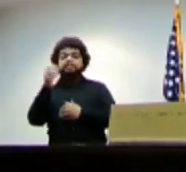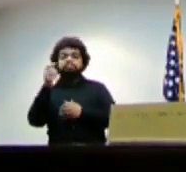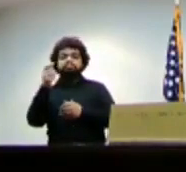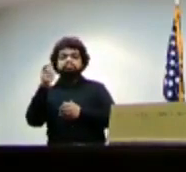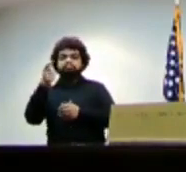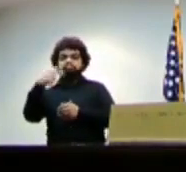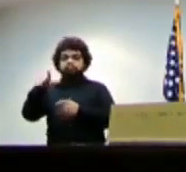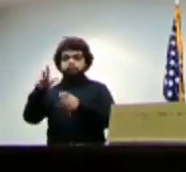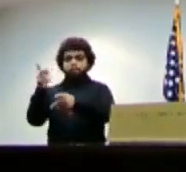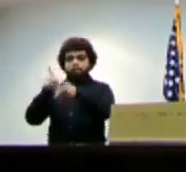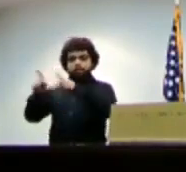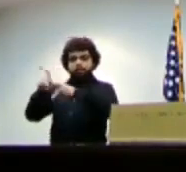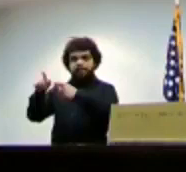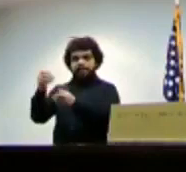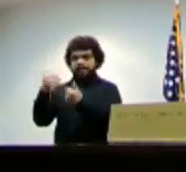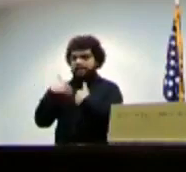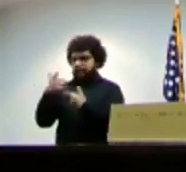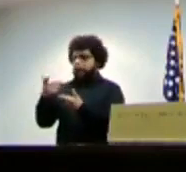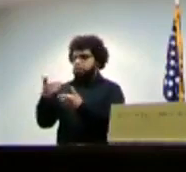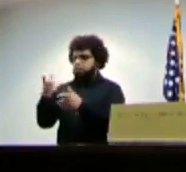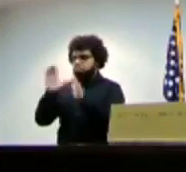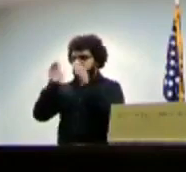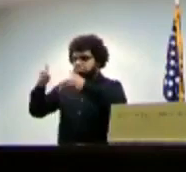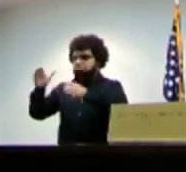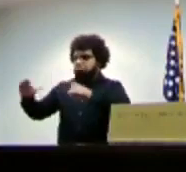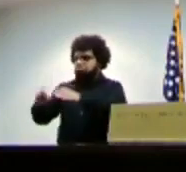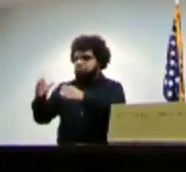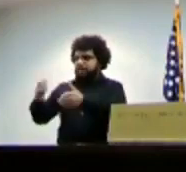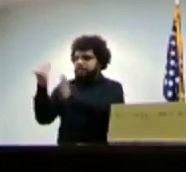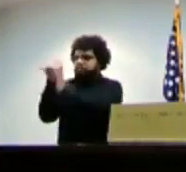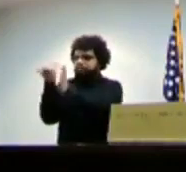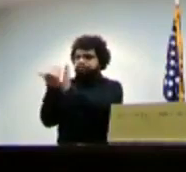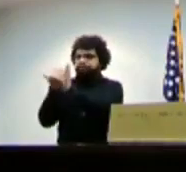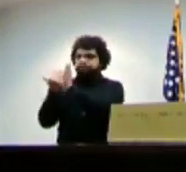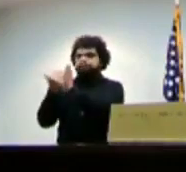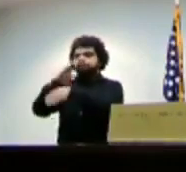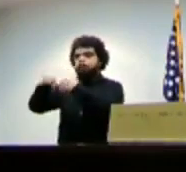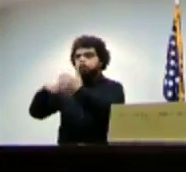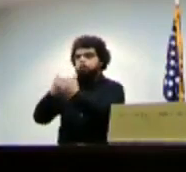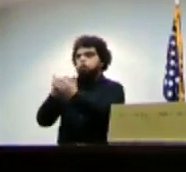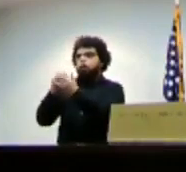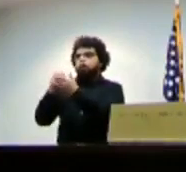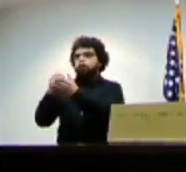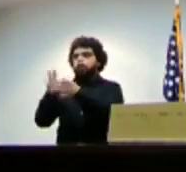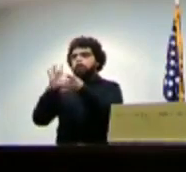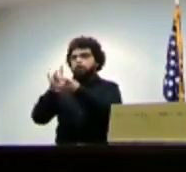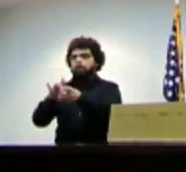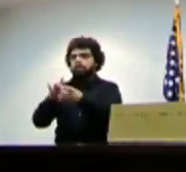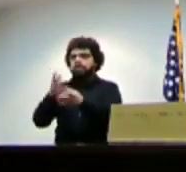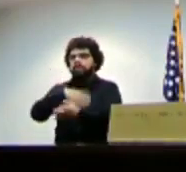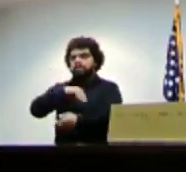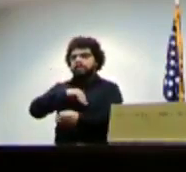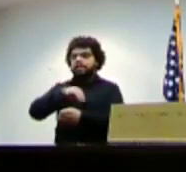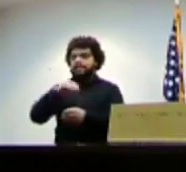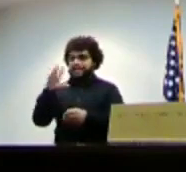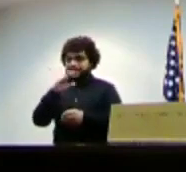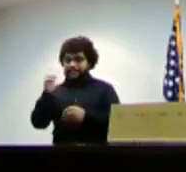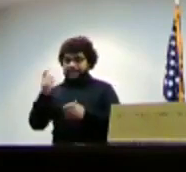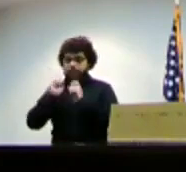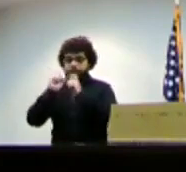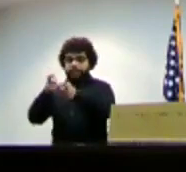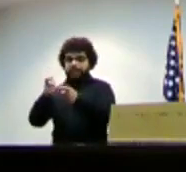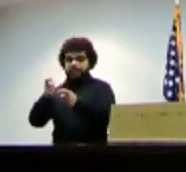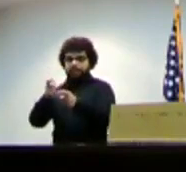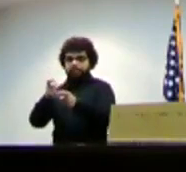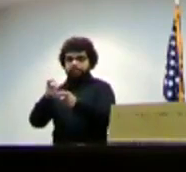donde confeccionan los programas de mejoras capitales y se suministra a la gente de operaciones la sugerencia